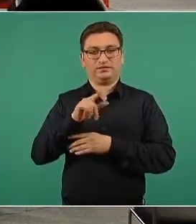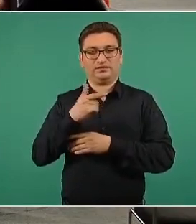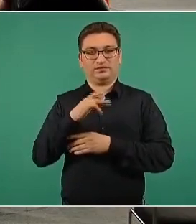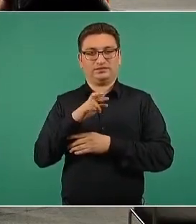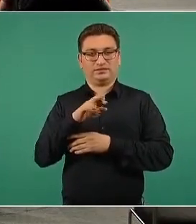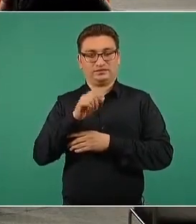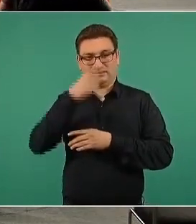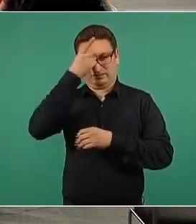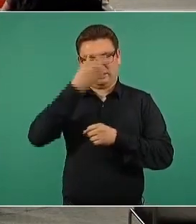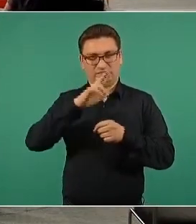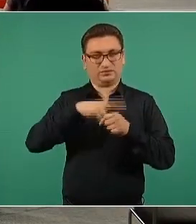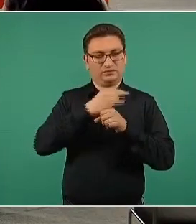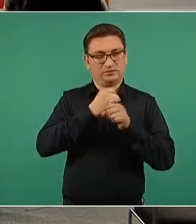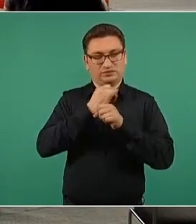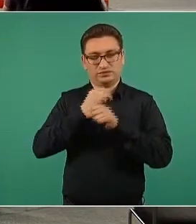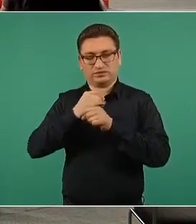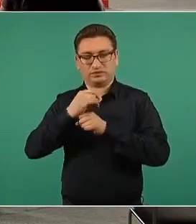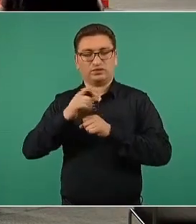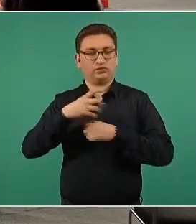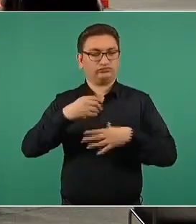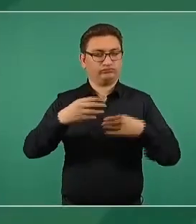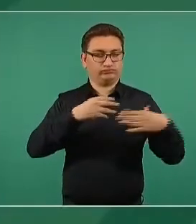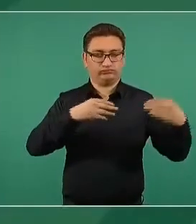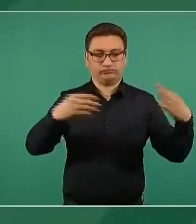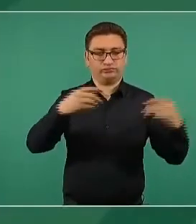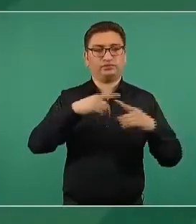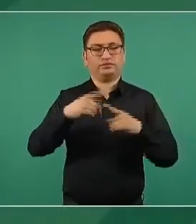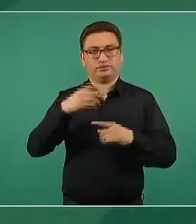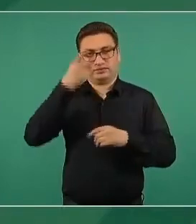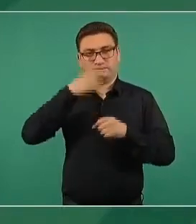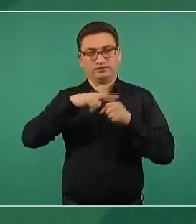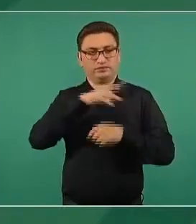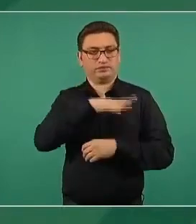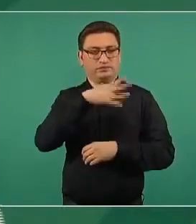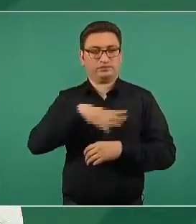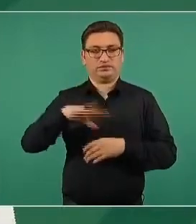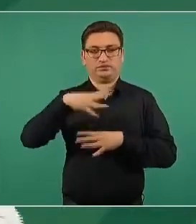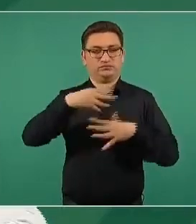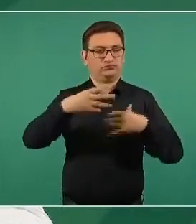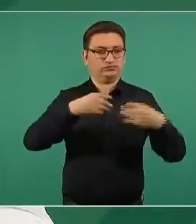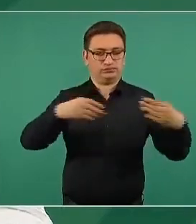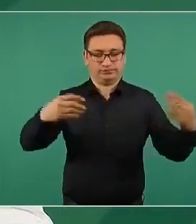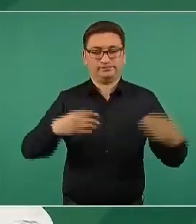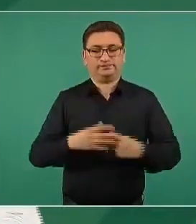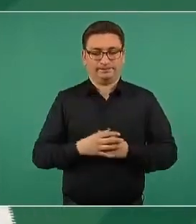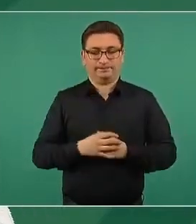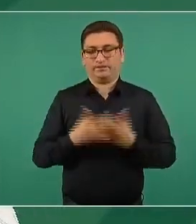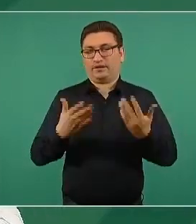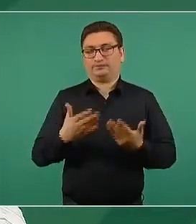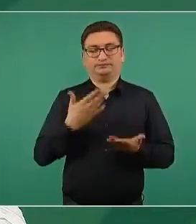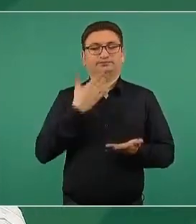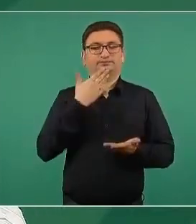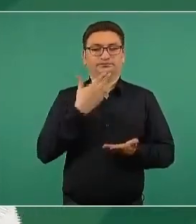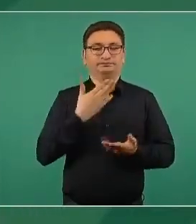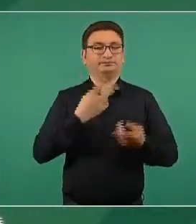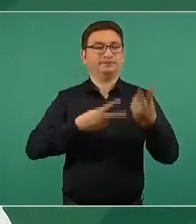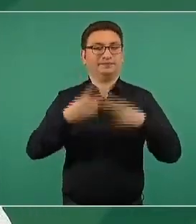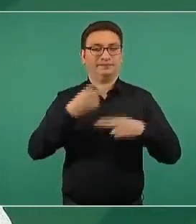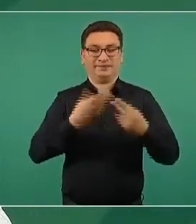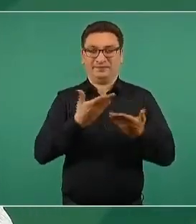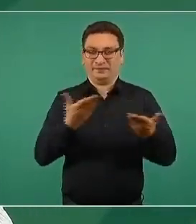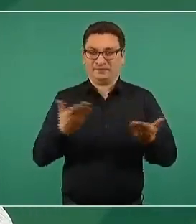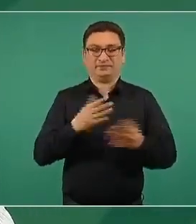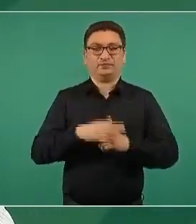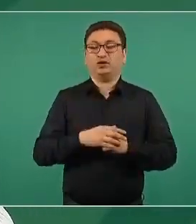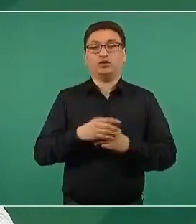de Investigación Operativa Epidemiológica de la Dirección General de Epidemiología, y pues les damos la más cordial bienvenida